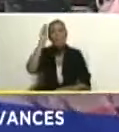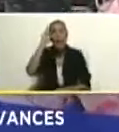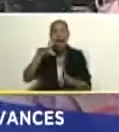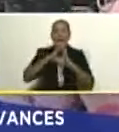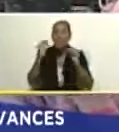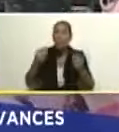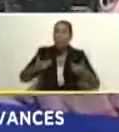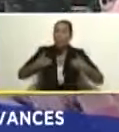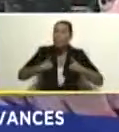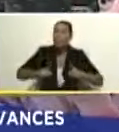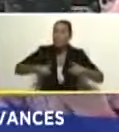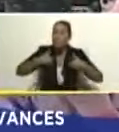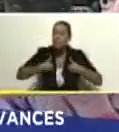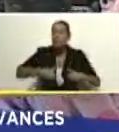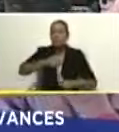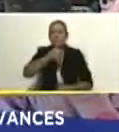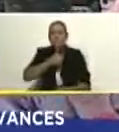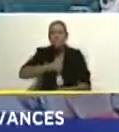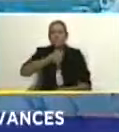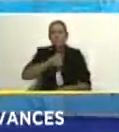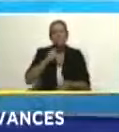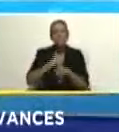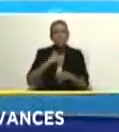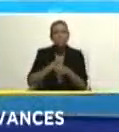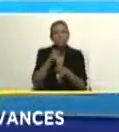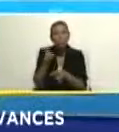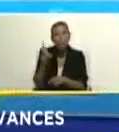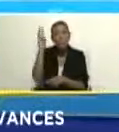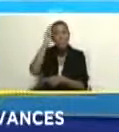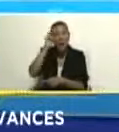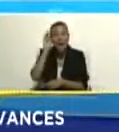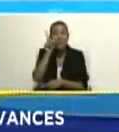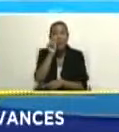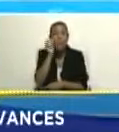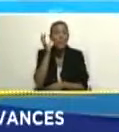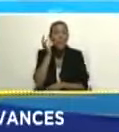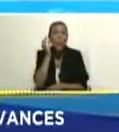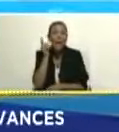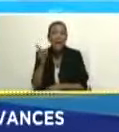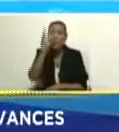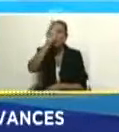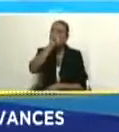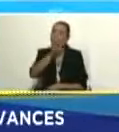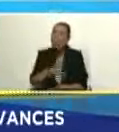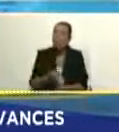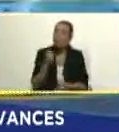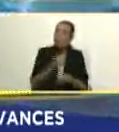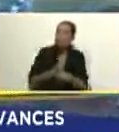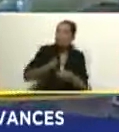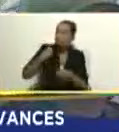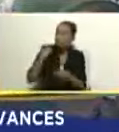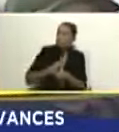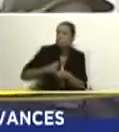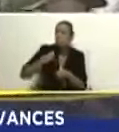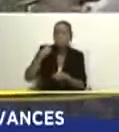todo su personal, esos maestros y maestras que día a día están